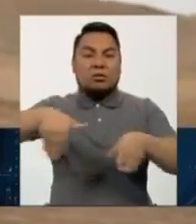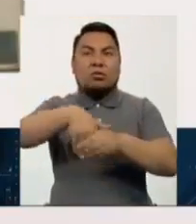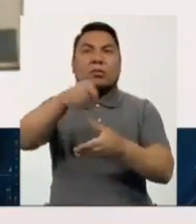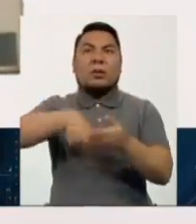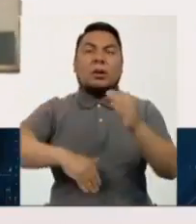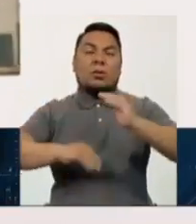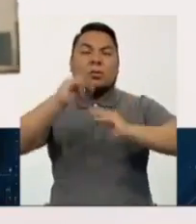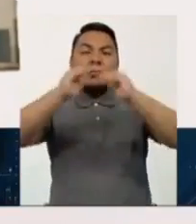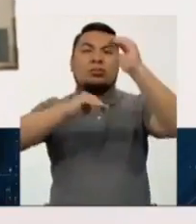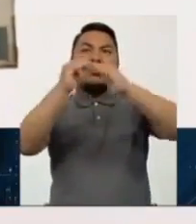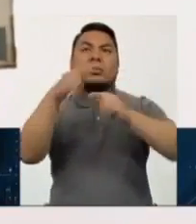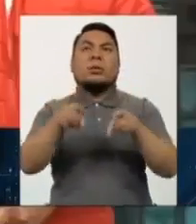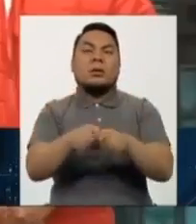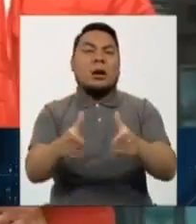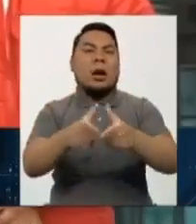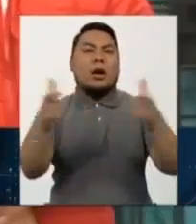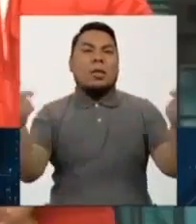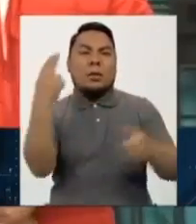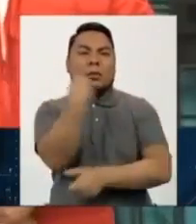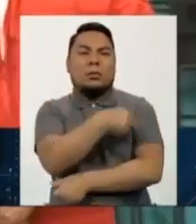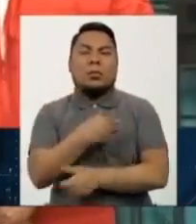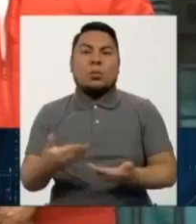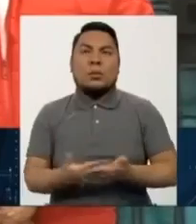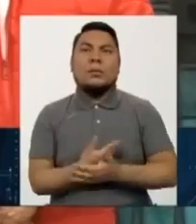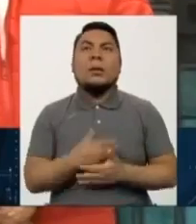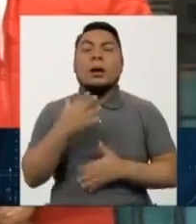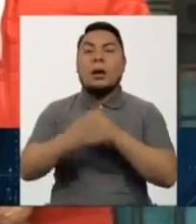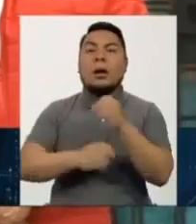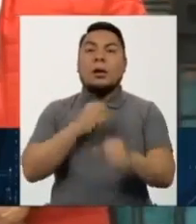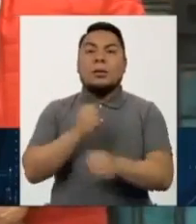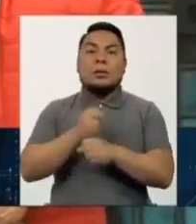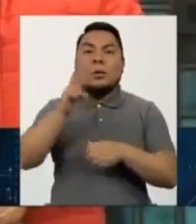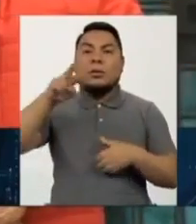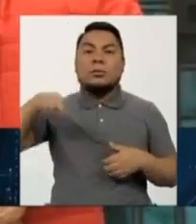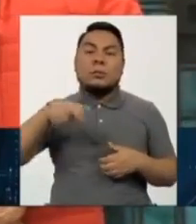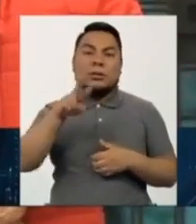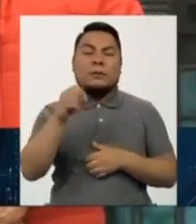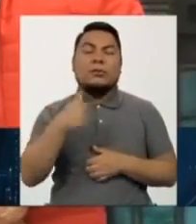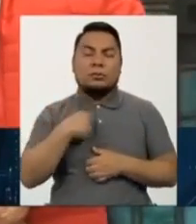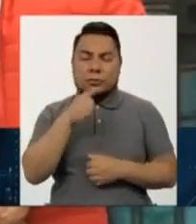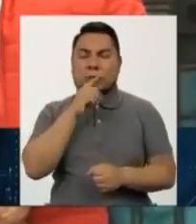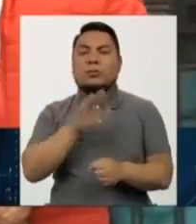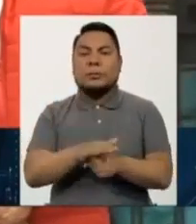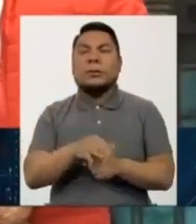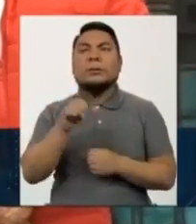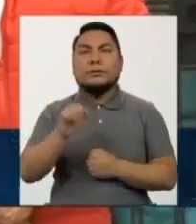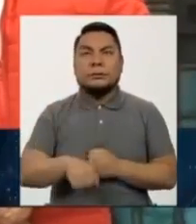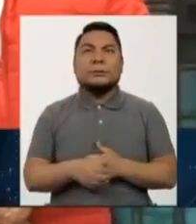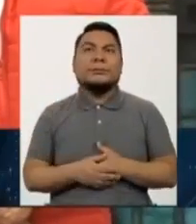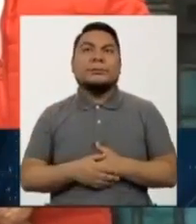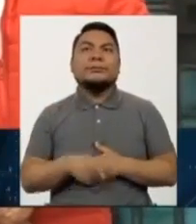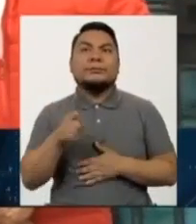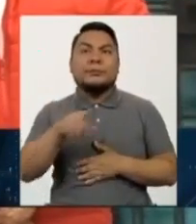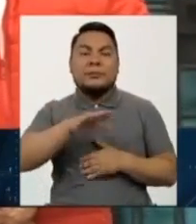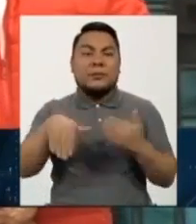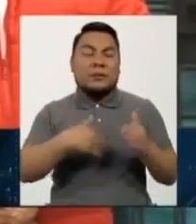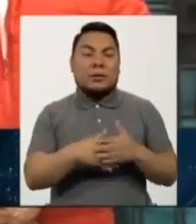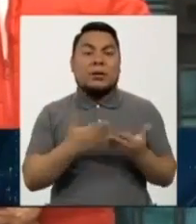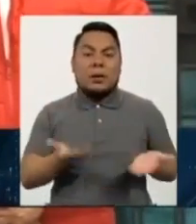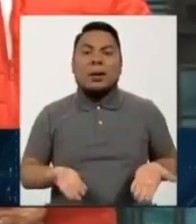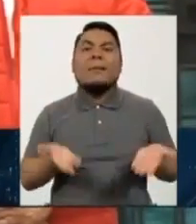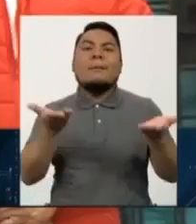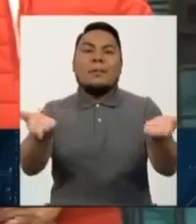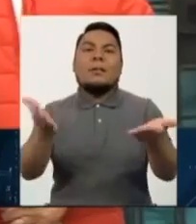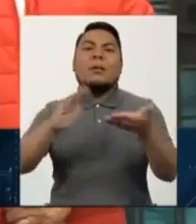del referido nosocomio del año 2020 nos comprometemos a entregar al pueblo